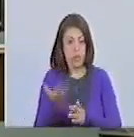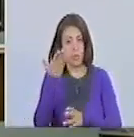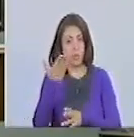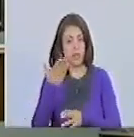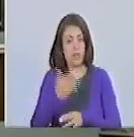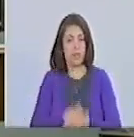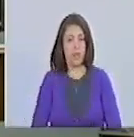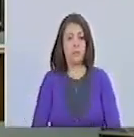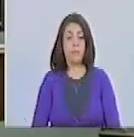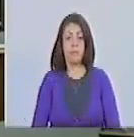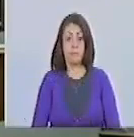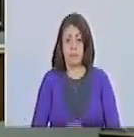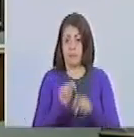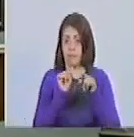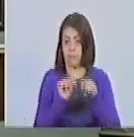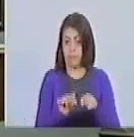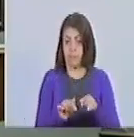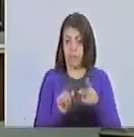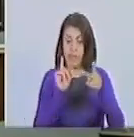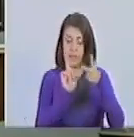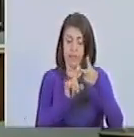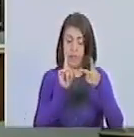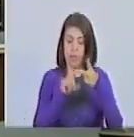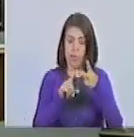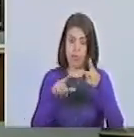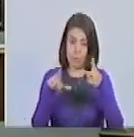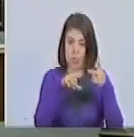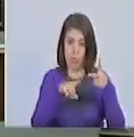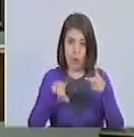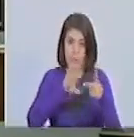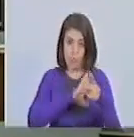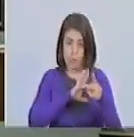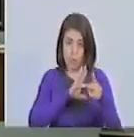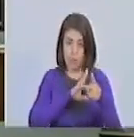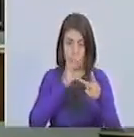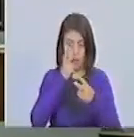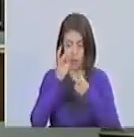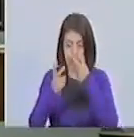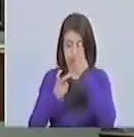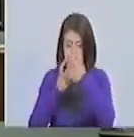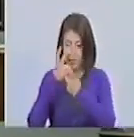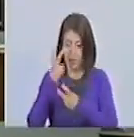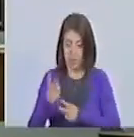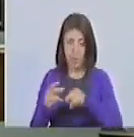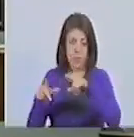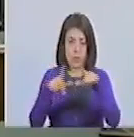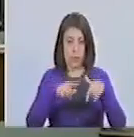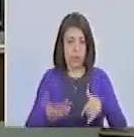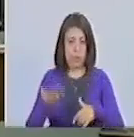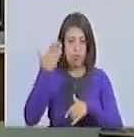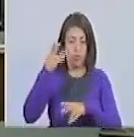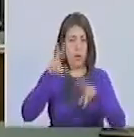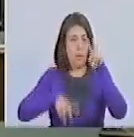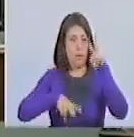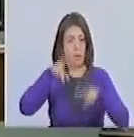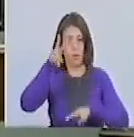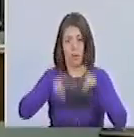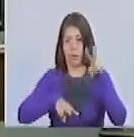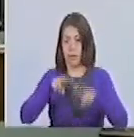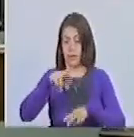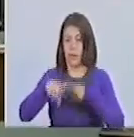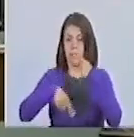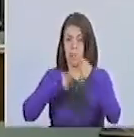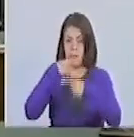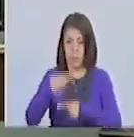importancia y que pasó a ocupar el segundo lugar como pabellón más visitado en esta importante exposición,